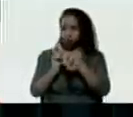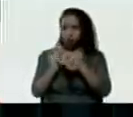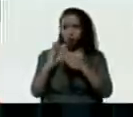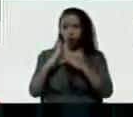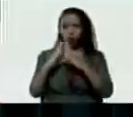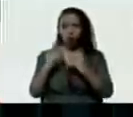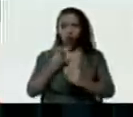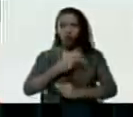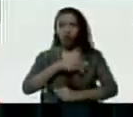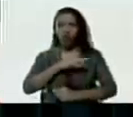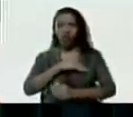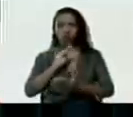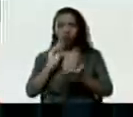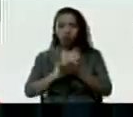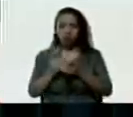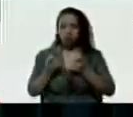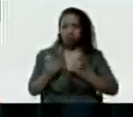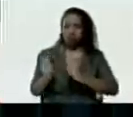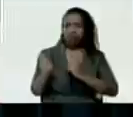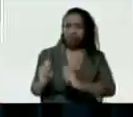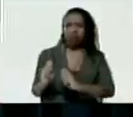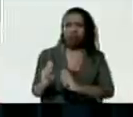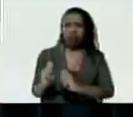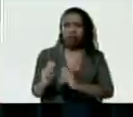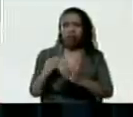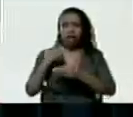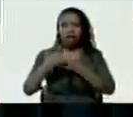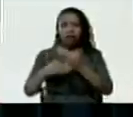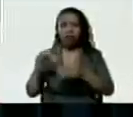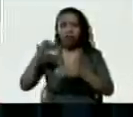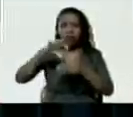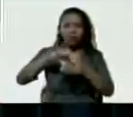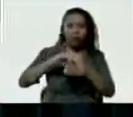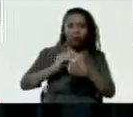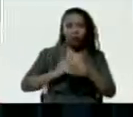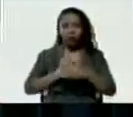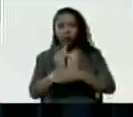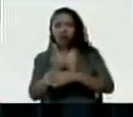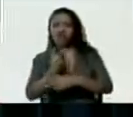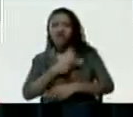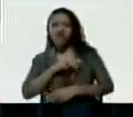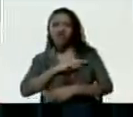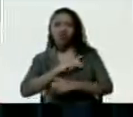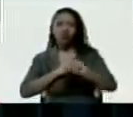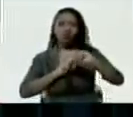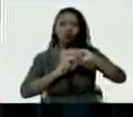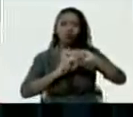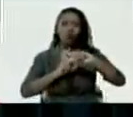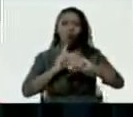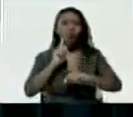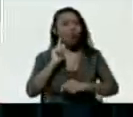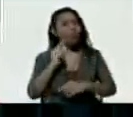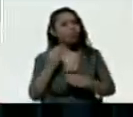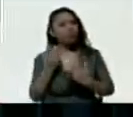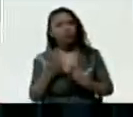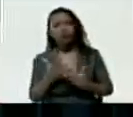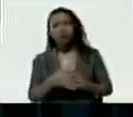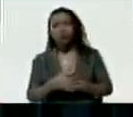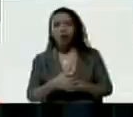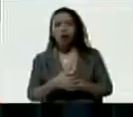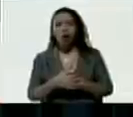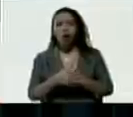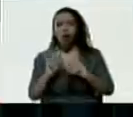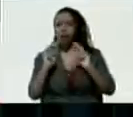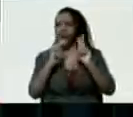montajes que intentan hacer para tratar de sembrar a través de falsos positivos un